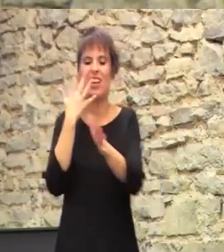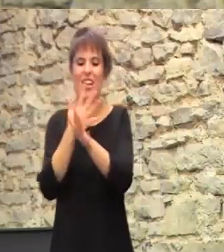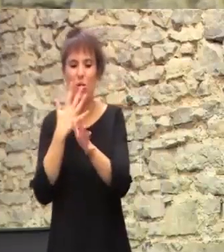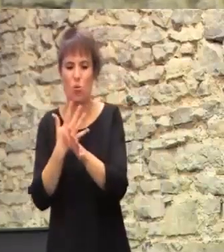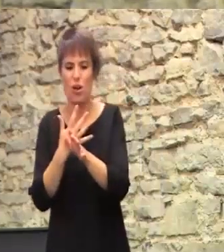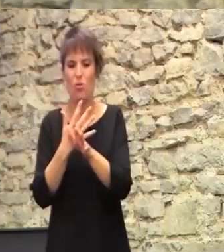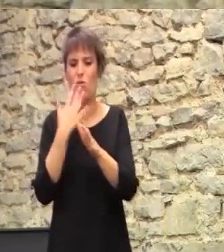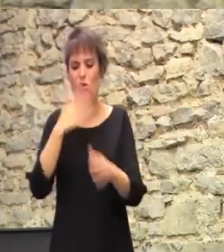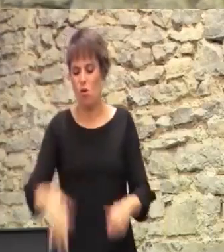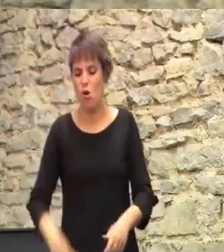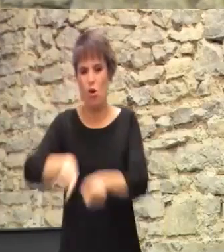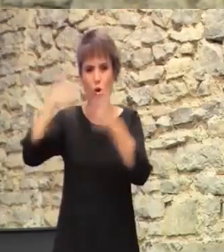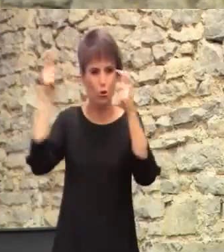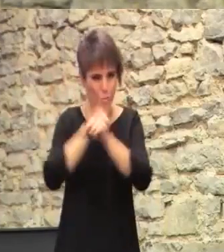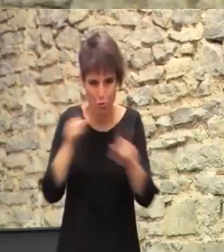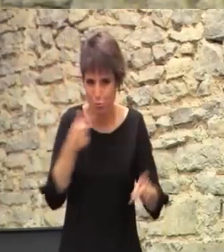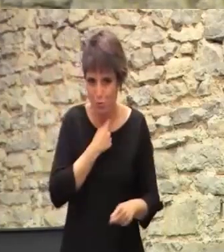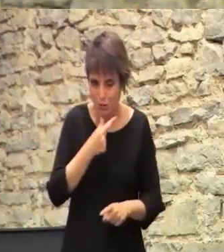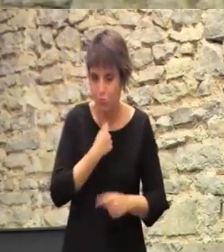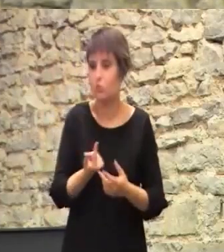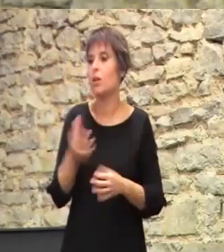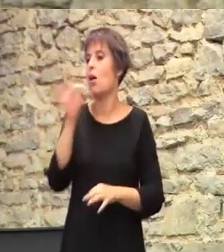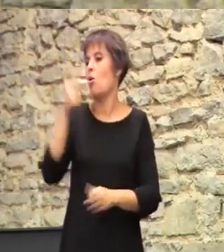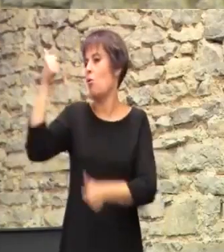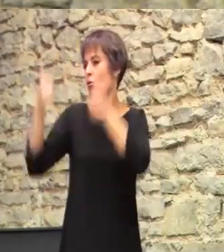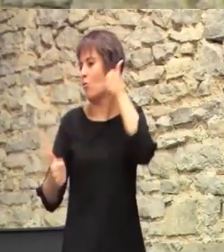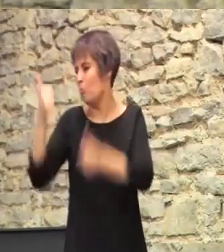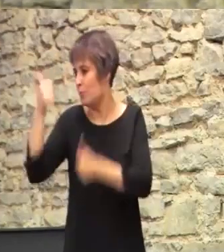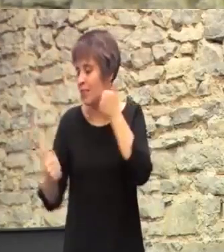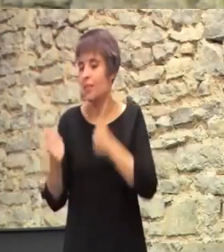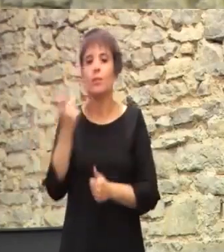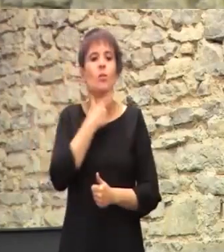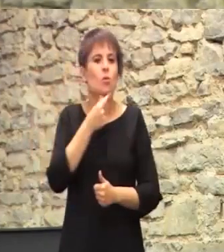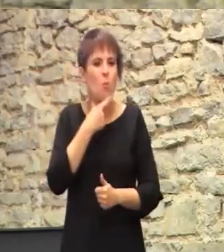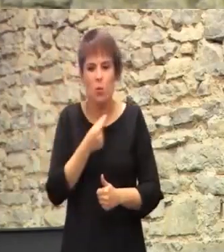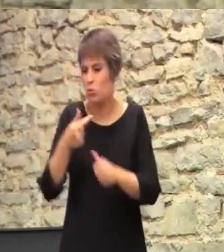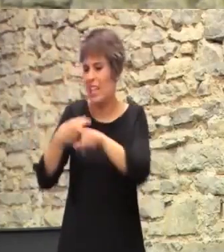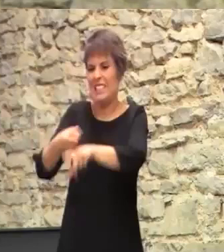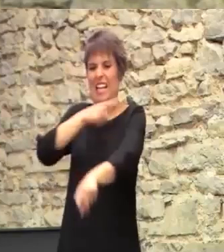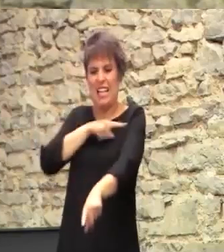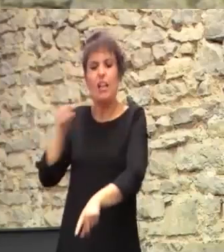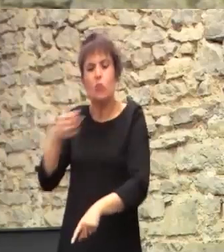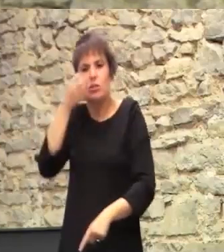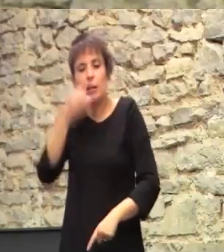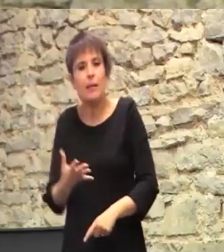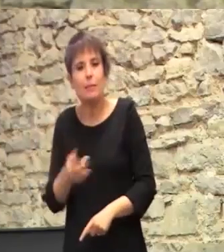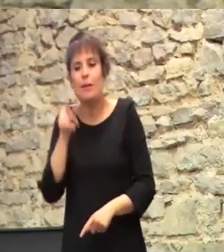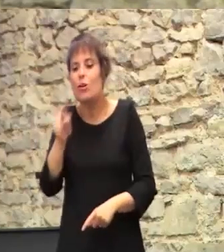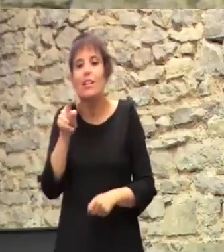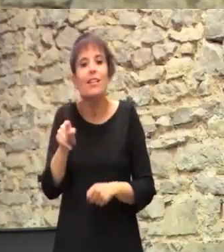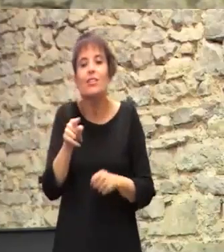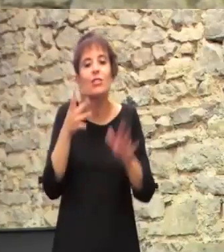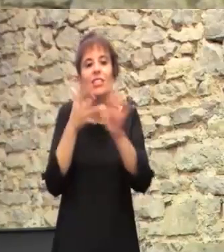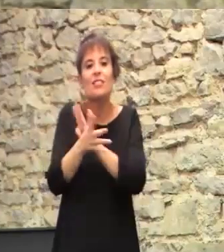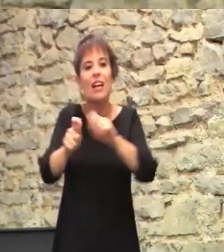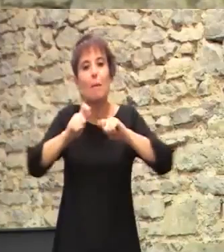no me hace bien romperme las piernas que no me hace bien competir de una forma exagerada todo eso está bien pero eso no necesariamente